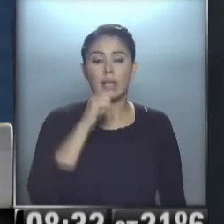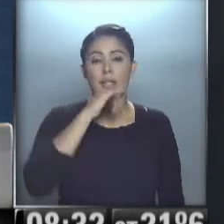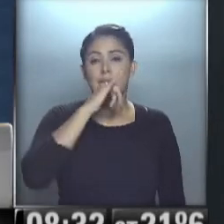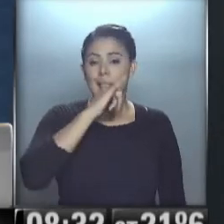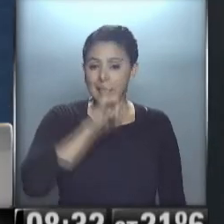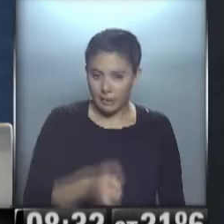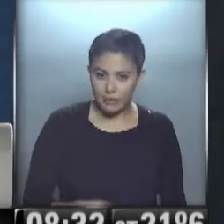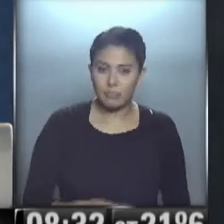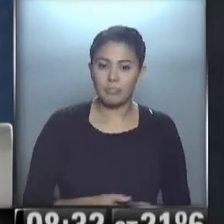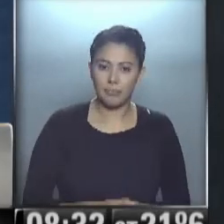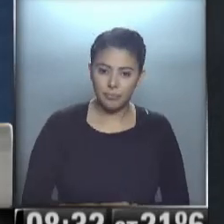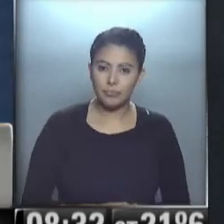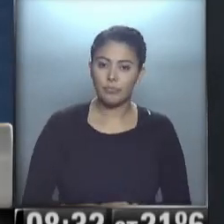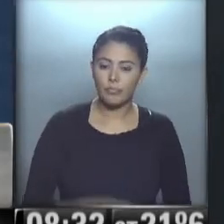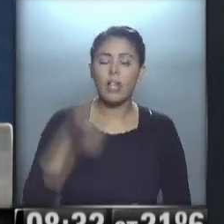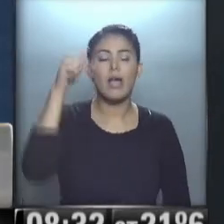efectivamente,